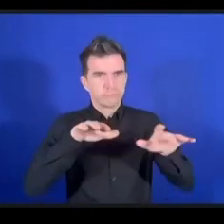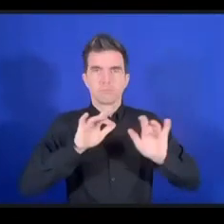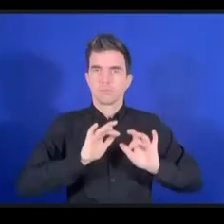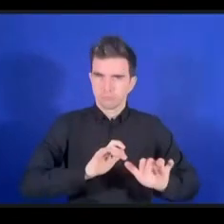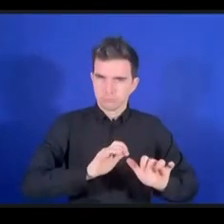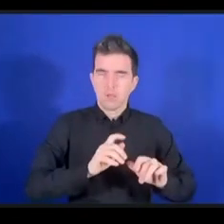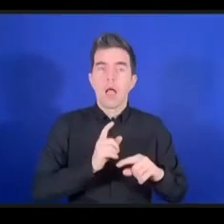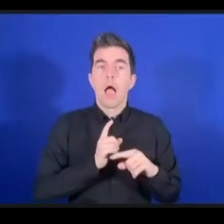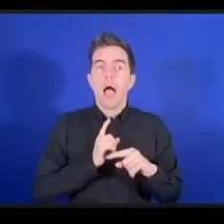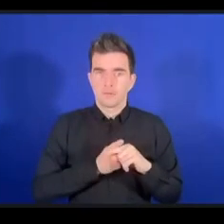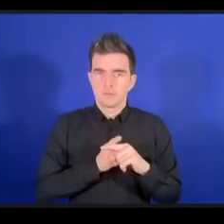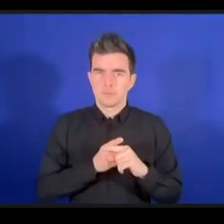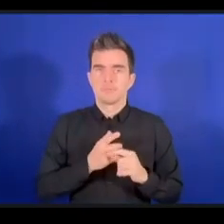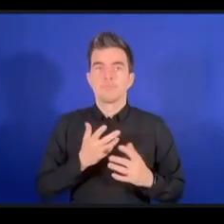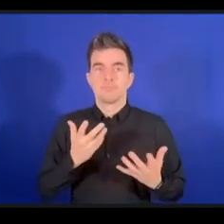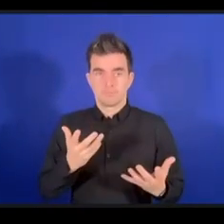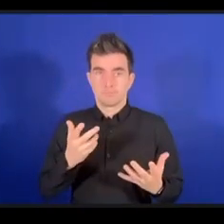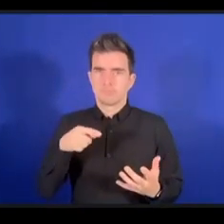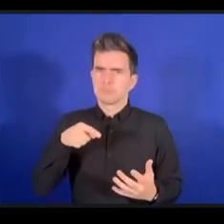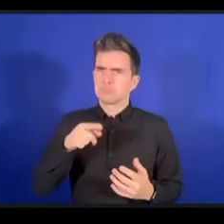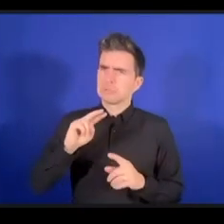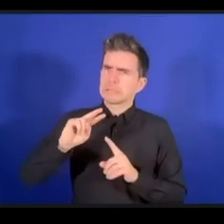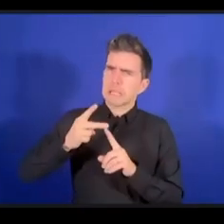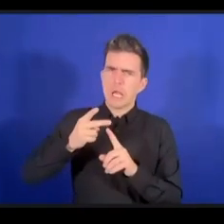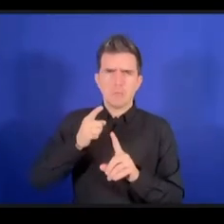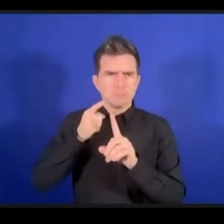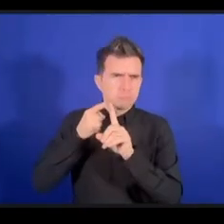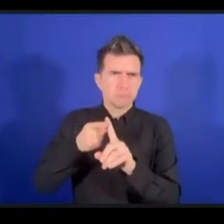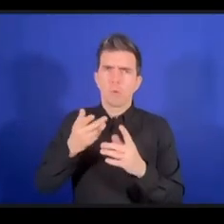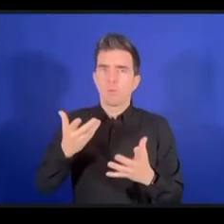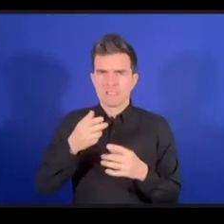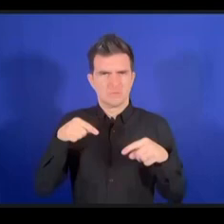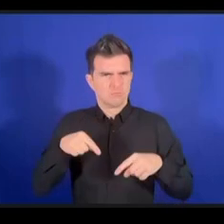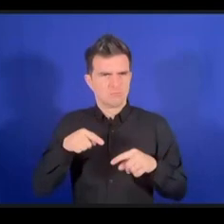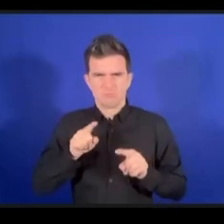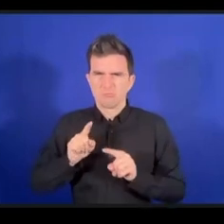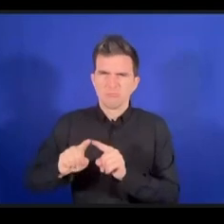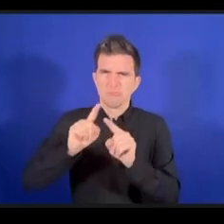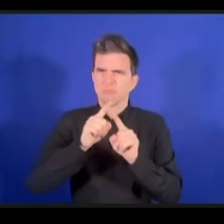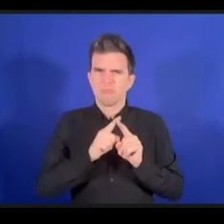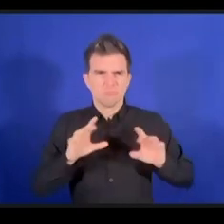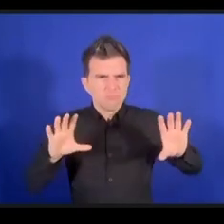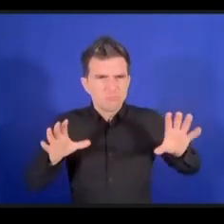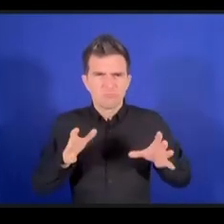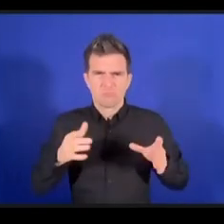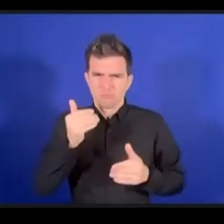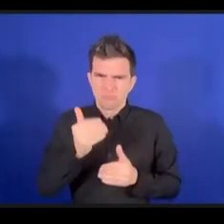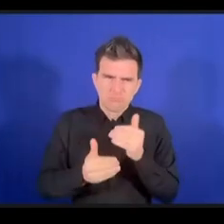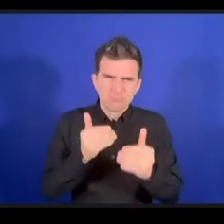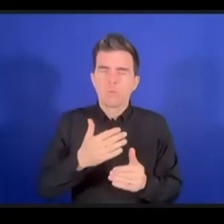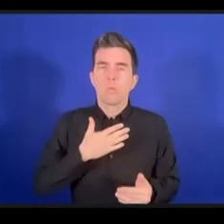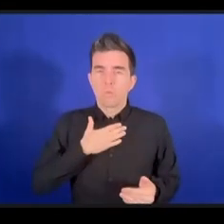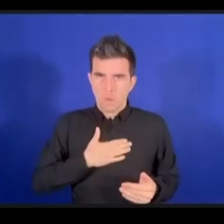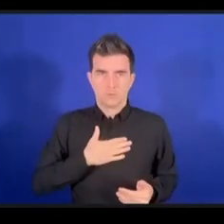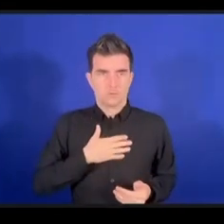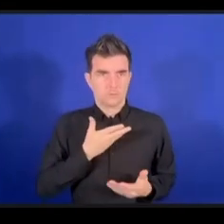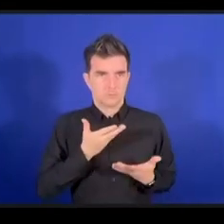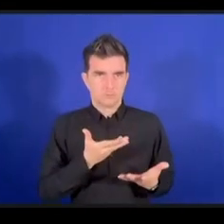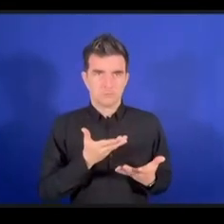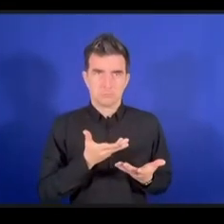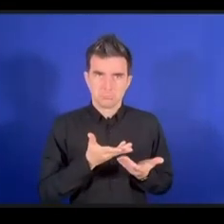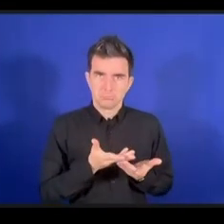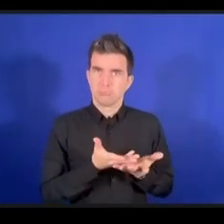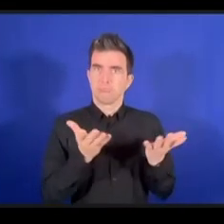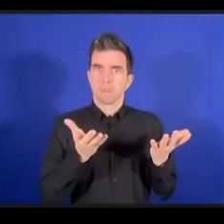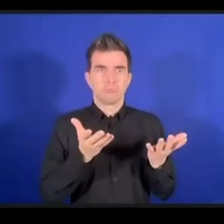con discapacidades y teniendo presente esa finalidad laal coalición dinámica sobre accesibilidad